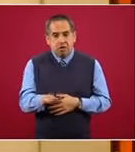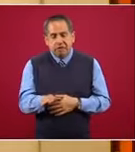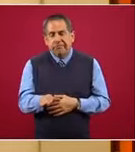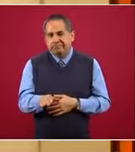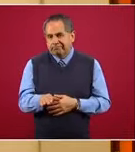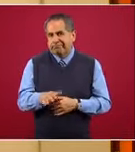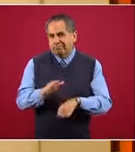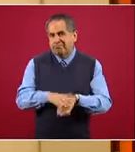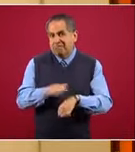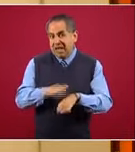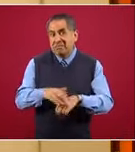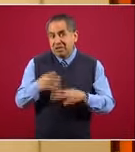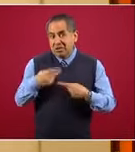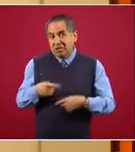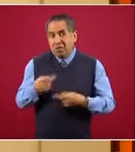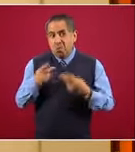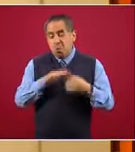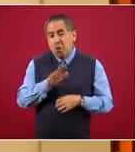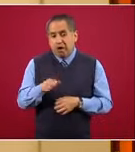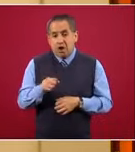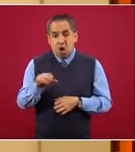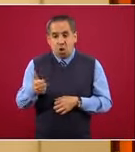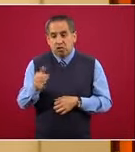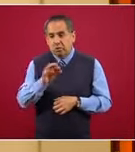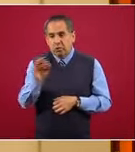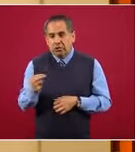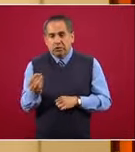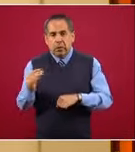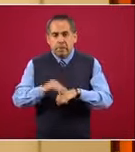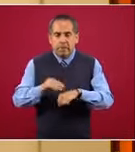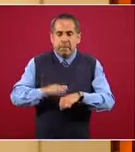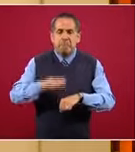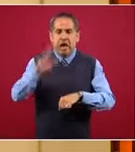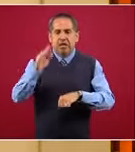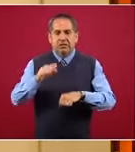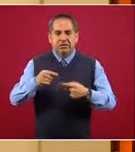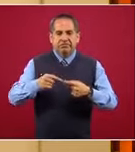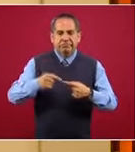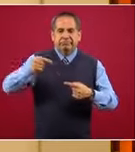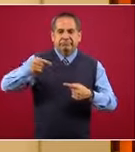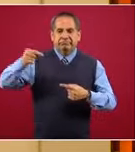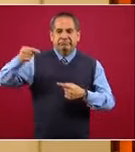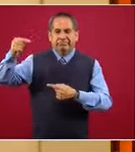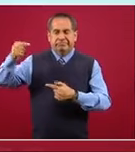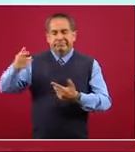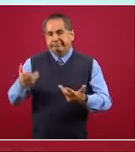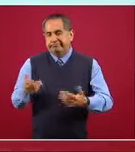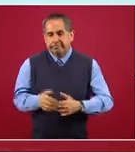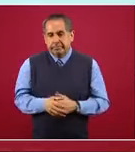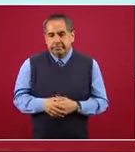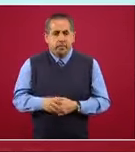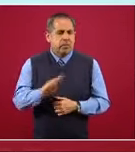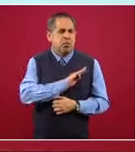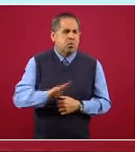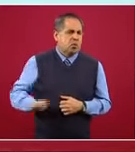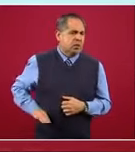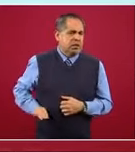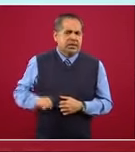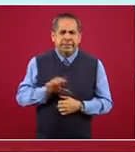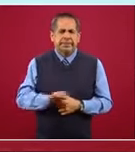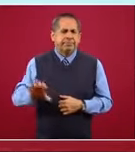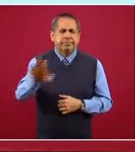defunciones estimadas, más 11% es en este caso el cambio de la 26 a la 27. Veamos los municipios que han